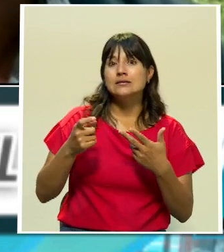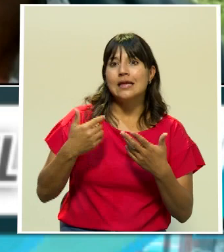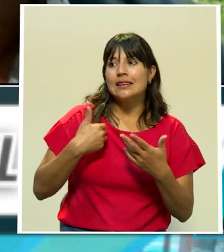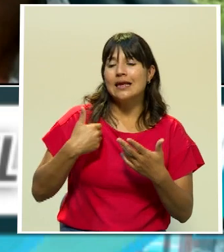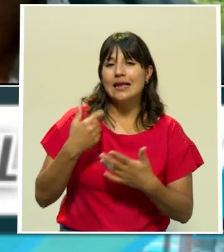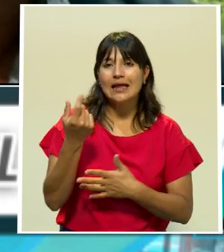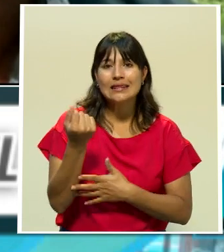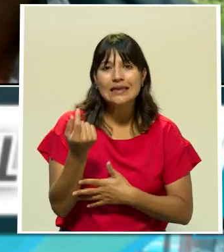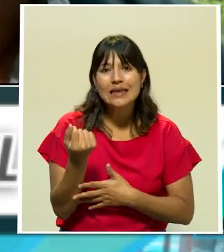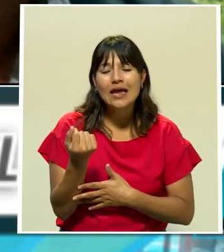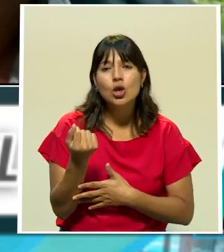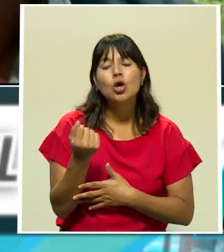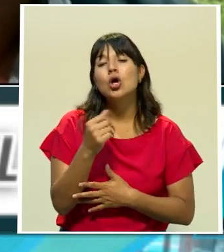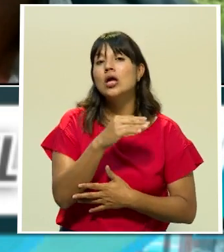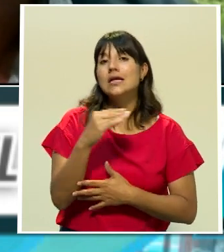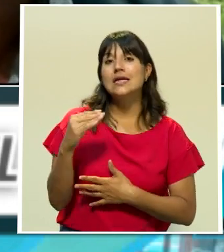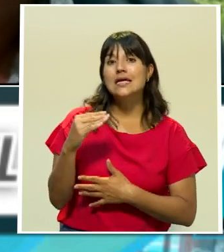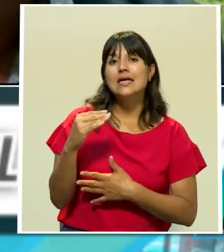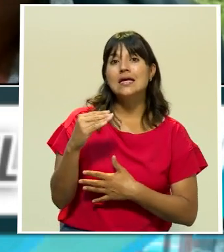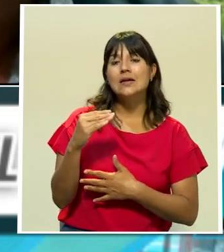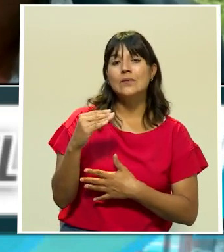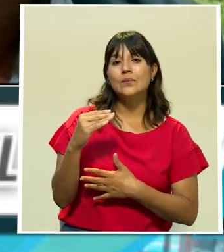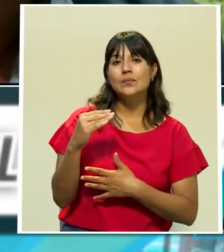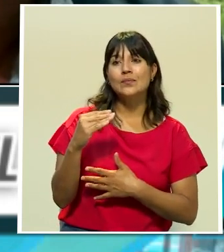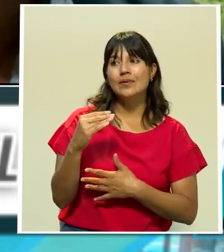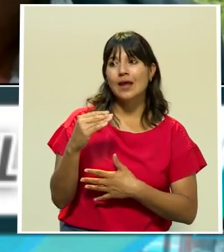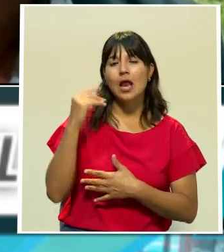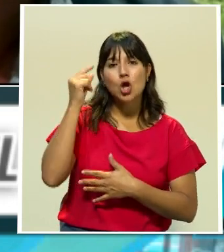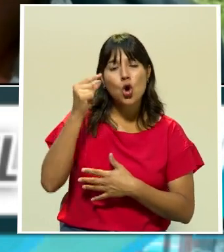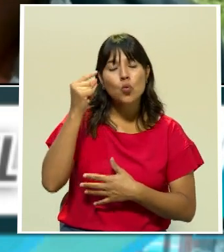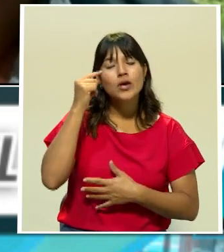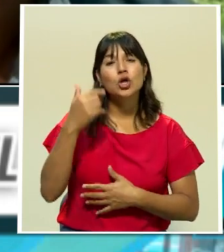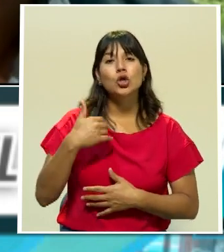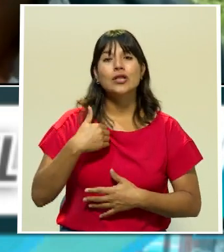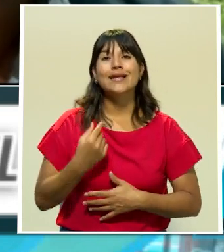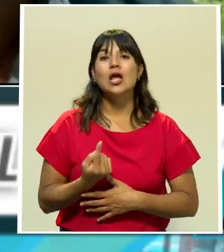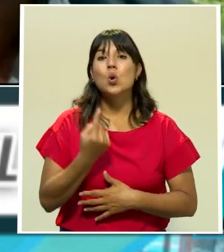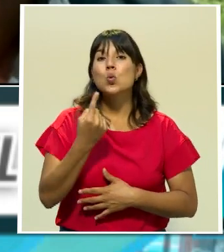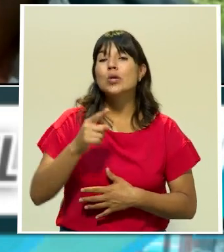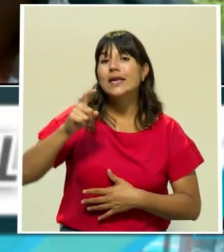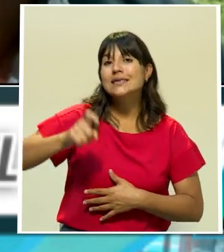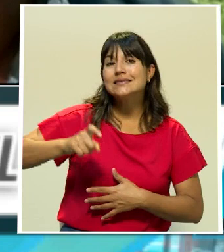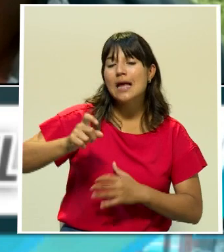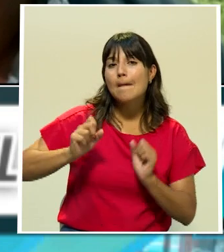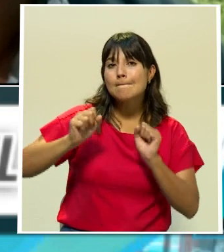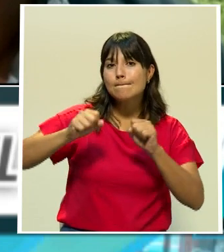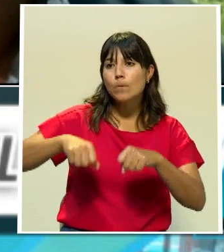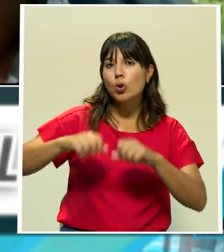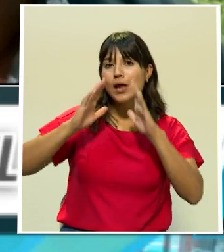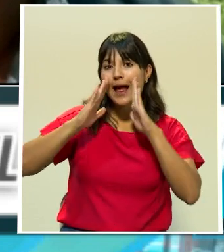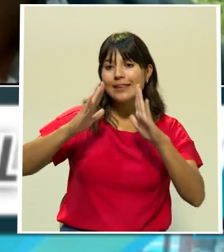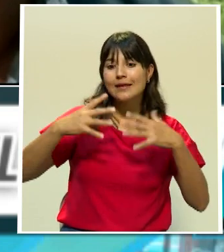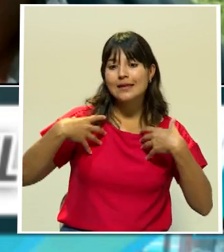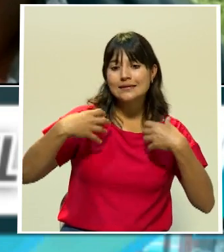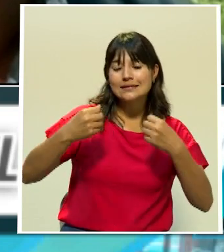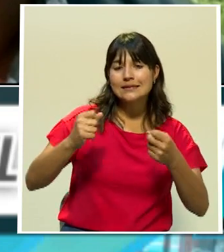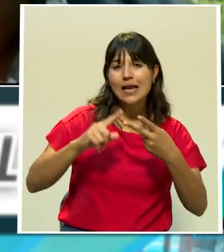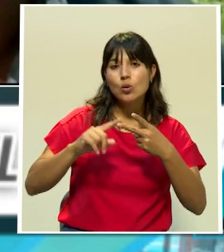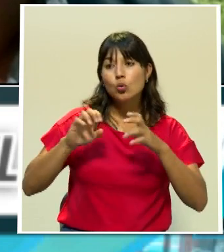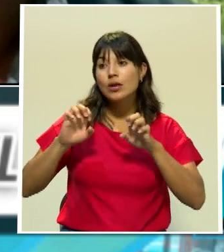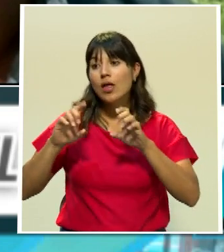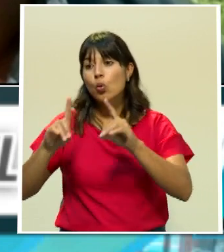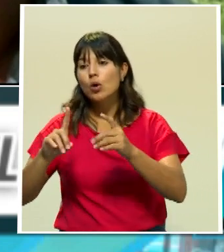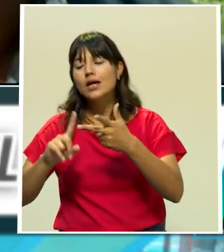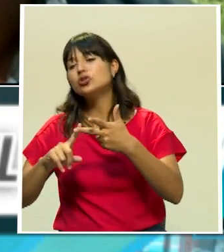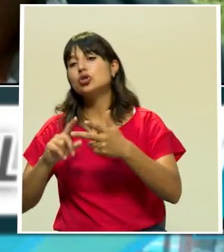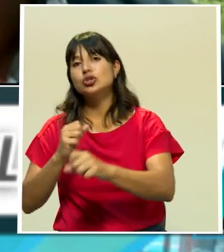un mandato constitucional y además una necesidad de cubrir salud, educación, seguridad.